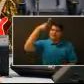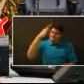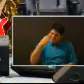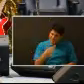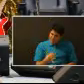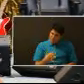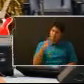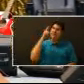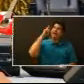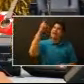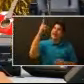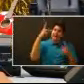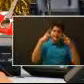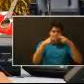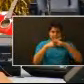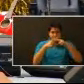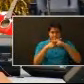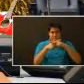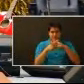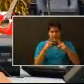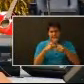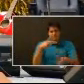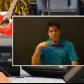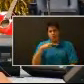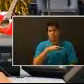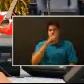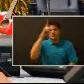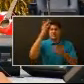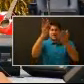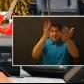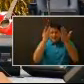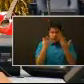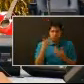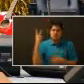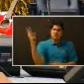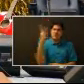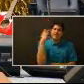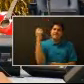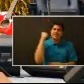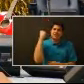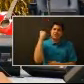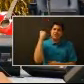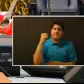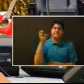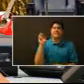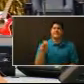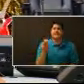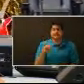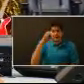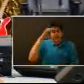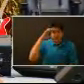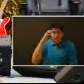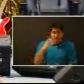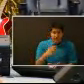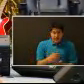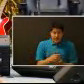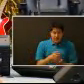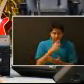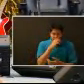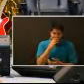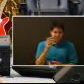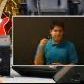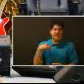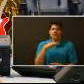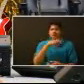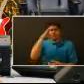es el que pelea por nosotros y que Él ya nos dio la victoria. Solo es necesario creerla y que la